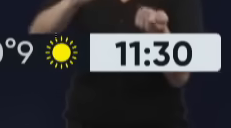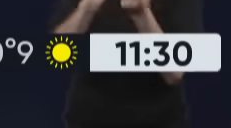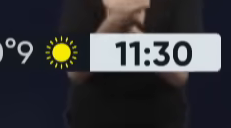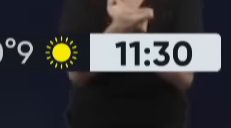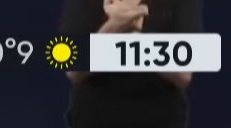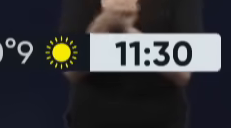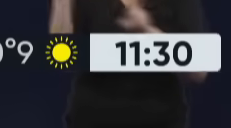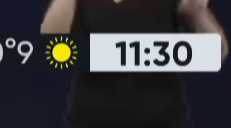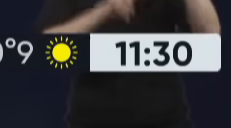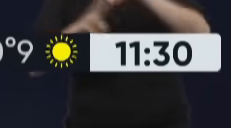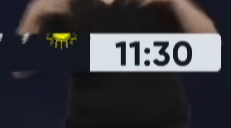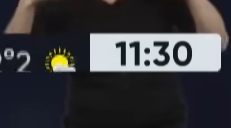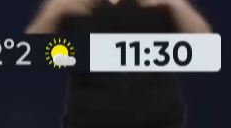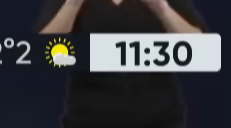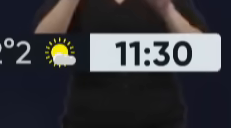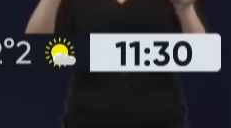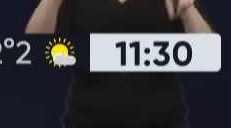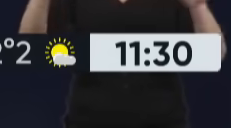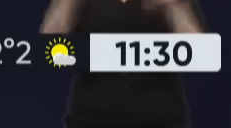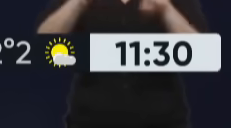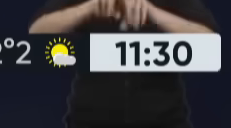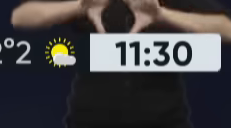alinearlos al estándar internacional.